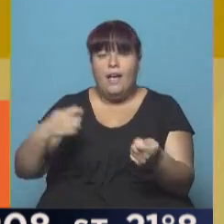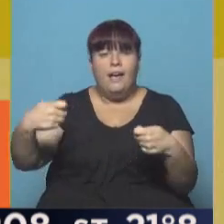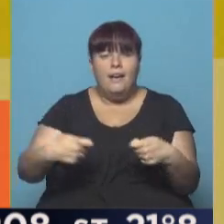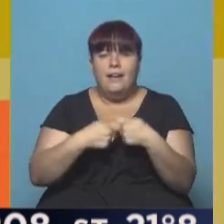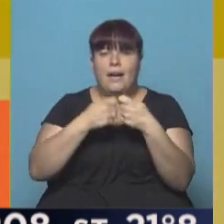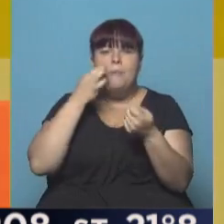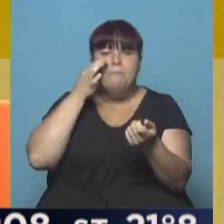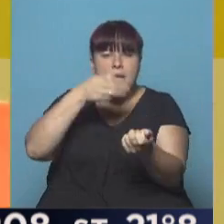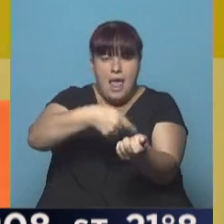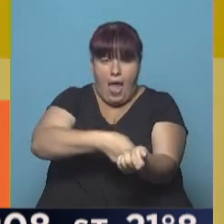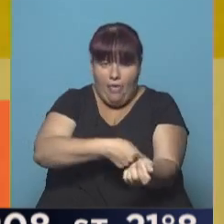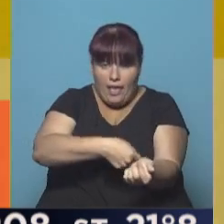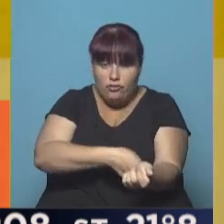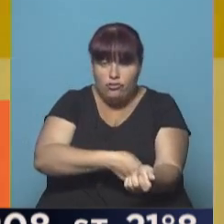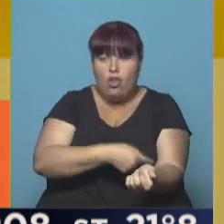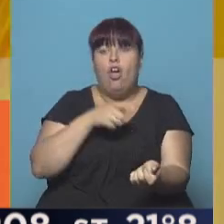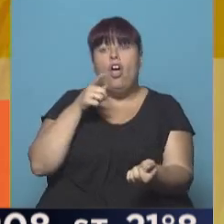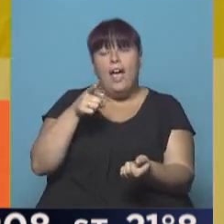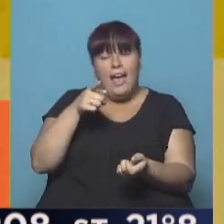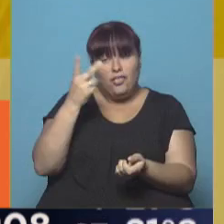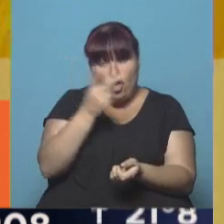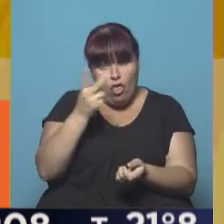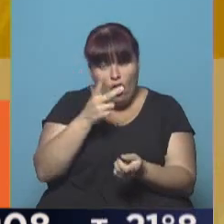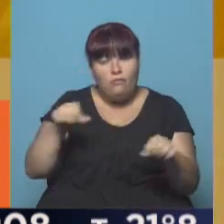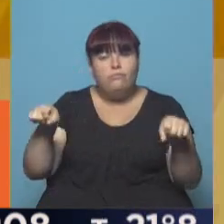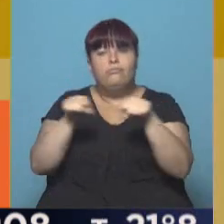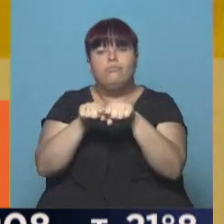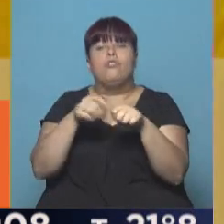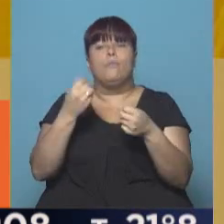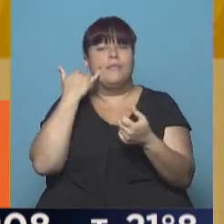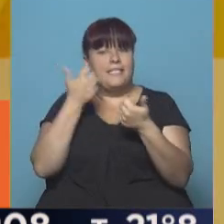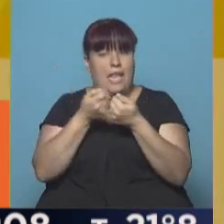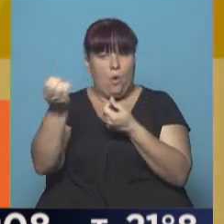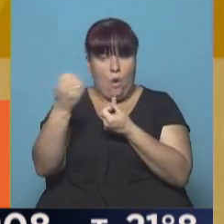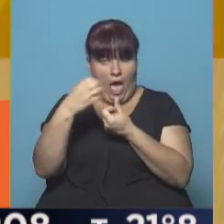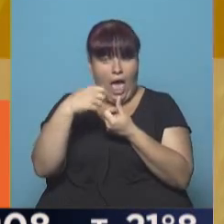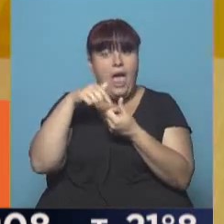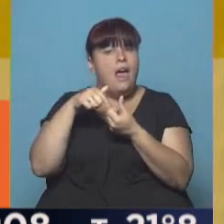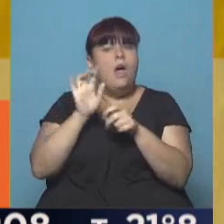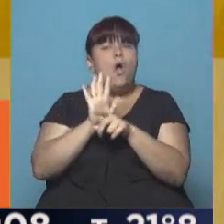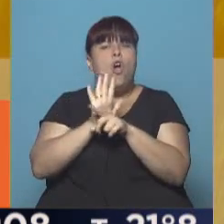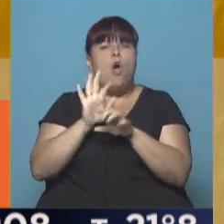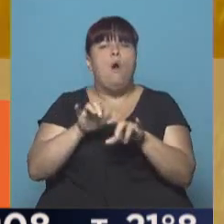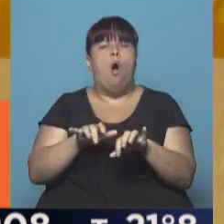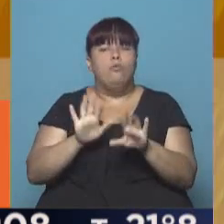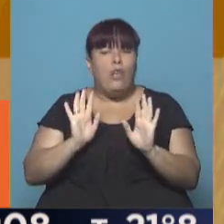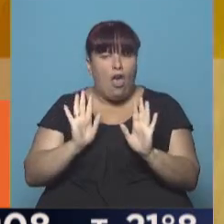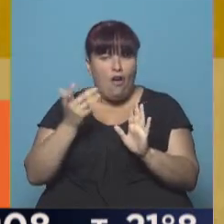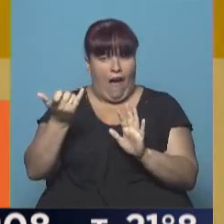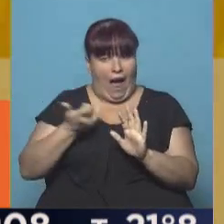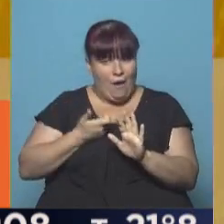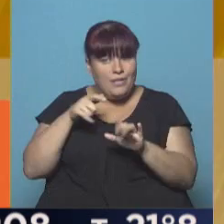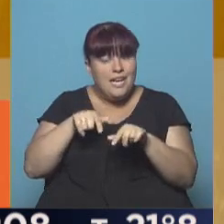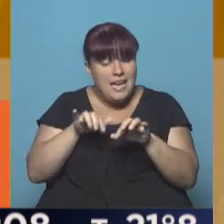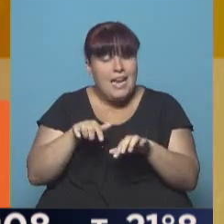subcutánea en el cuerpo y estos dos dispositivos van a estar conectados a través de un celular que básicamente funciona como una computadora en donde